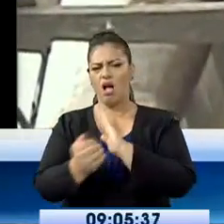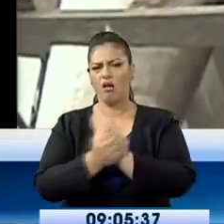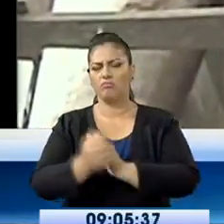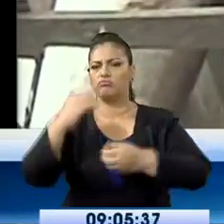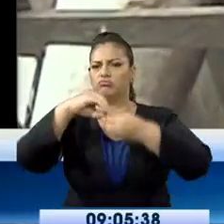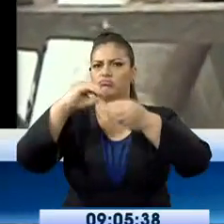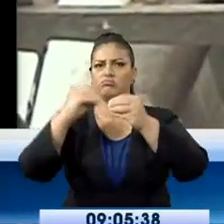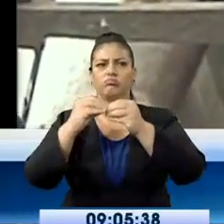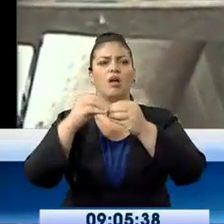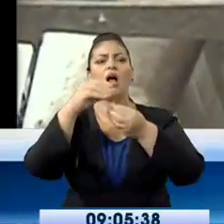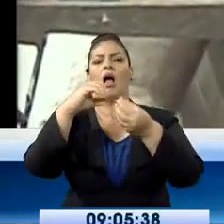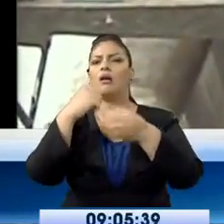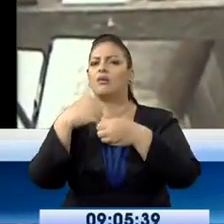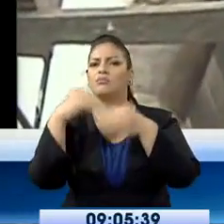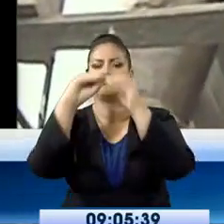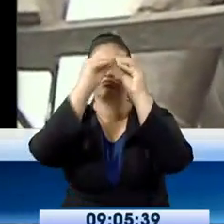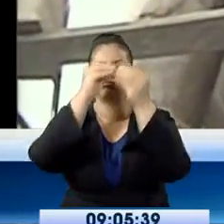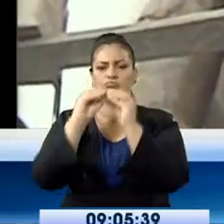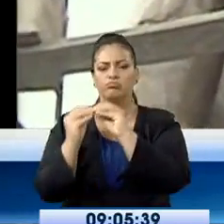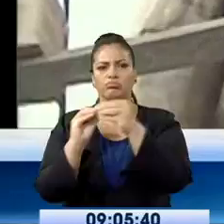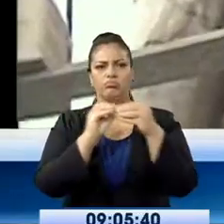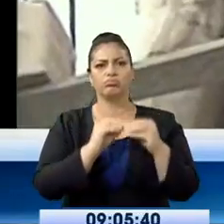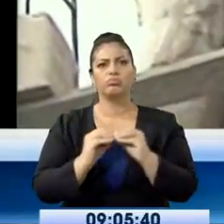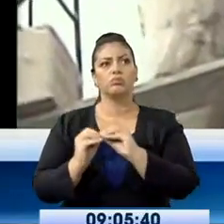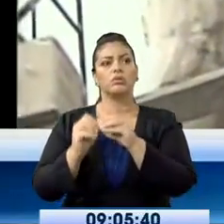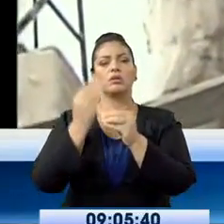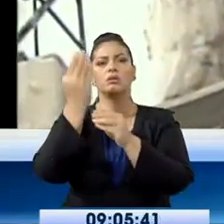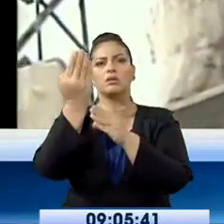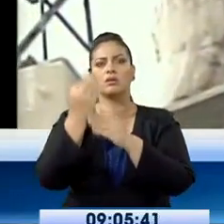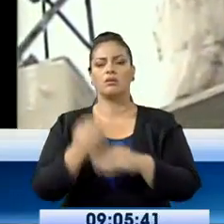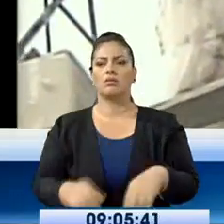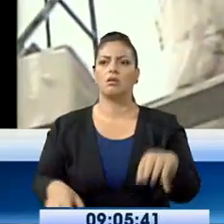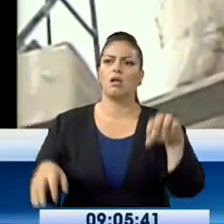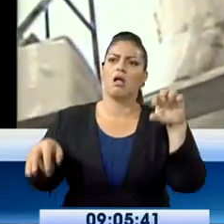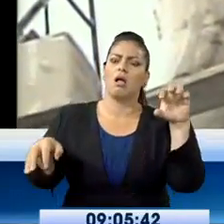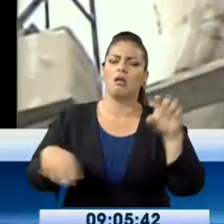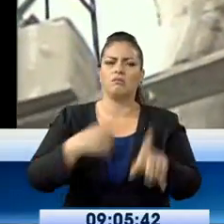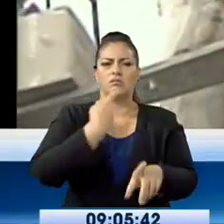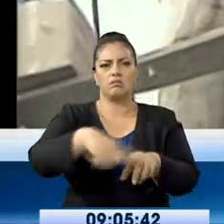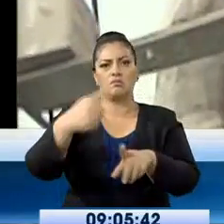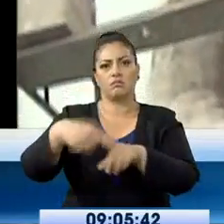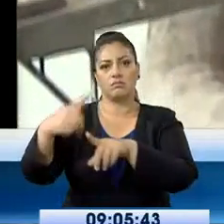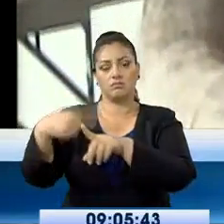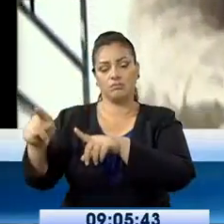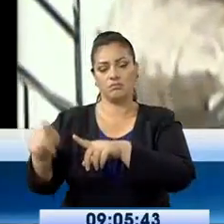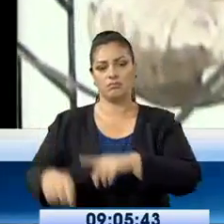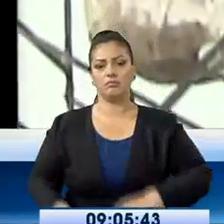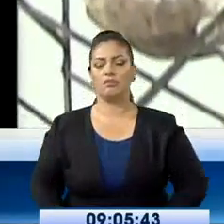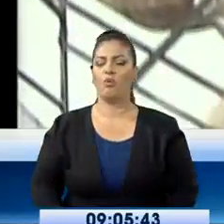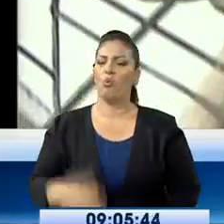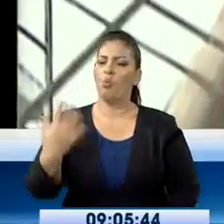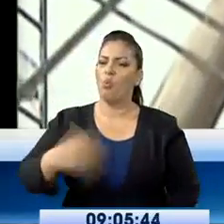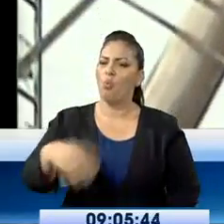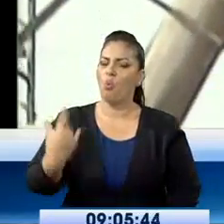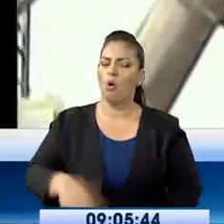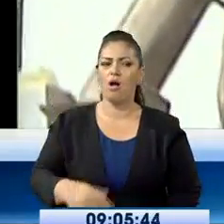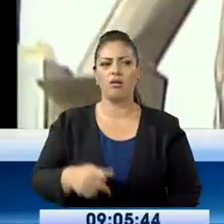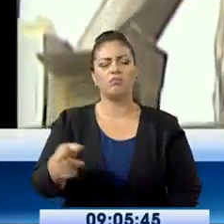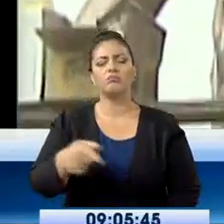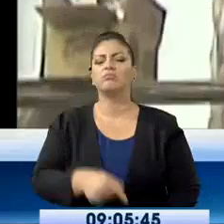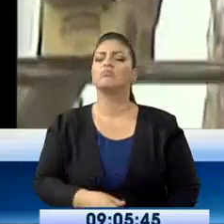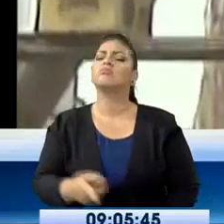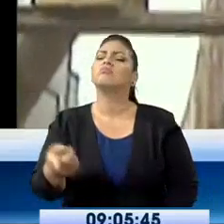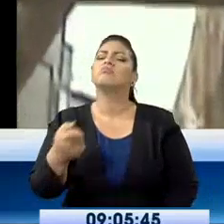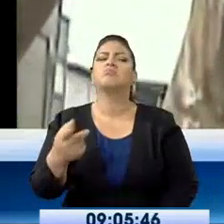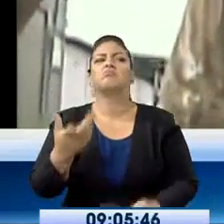de trabajos artísticos y que obviamente son impresionantes. Amigo, ¿qué tal? Buenos días. Oiga, ¿qué temática ha usado este año? Bueno, este